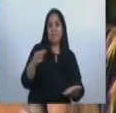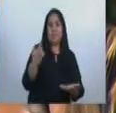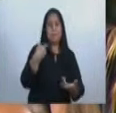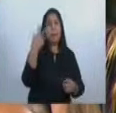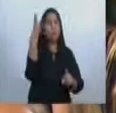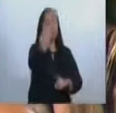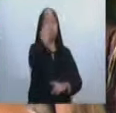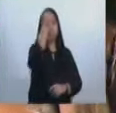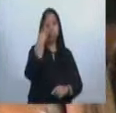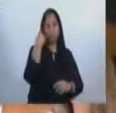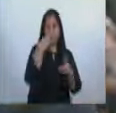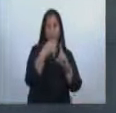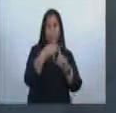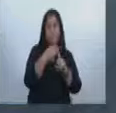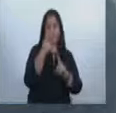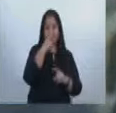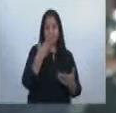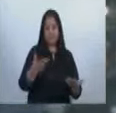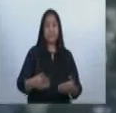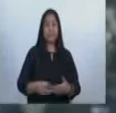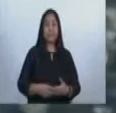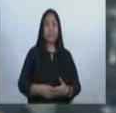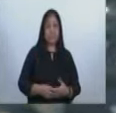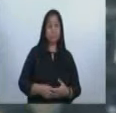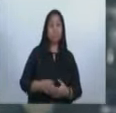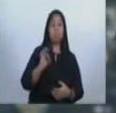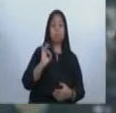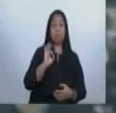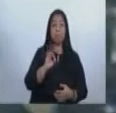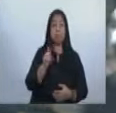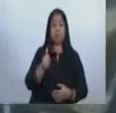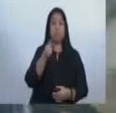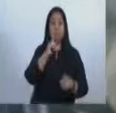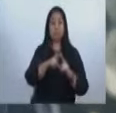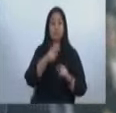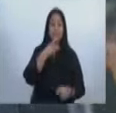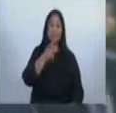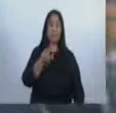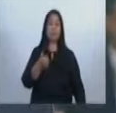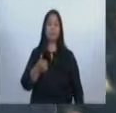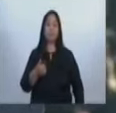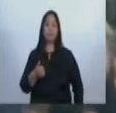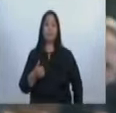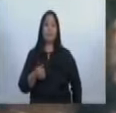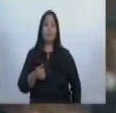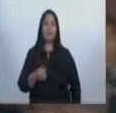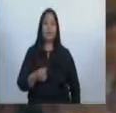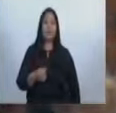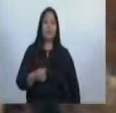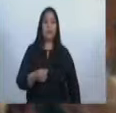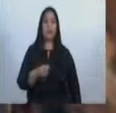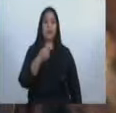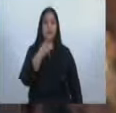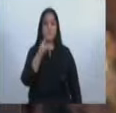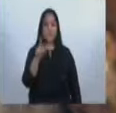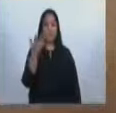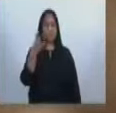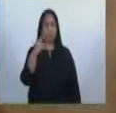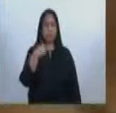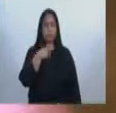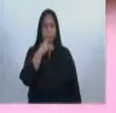sus metas muy buena pregunta y muy completa Mira eh cuando les contaba hace un rato